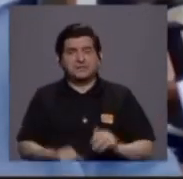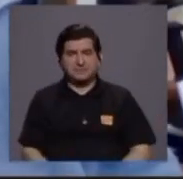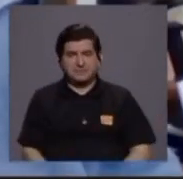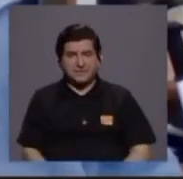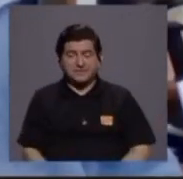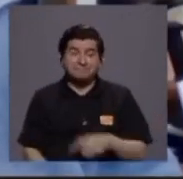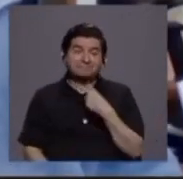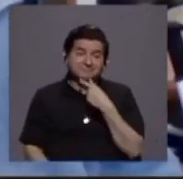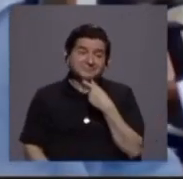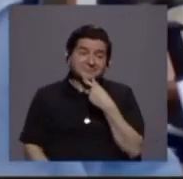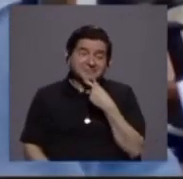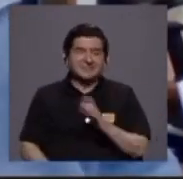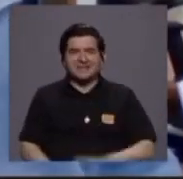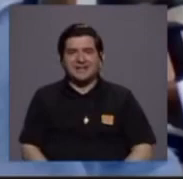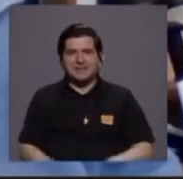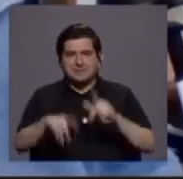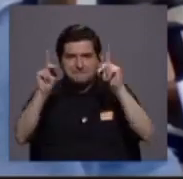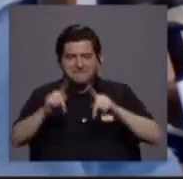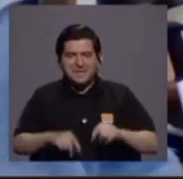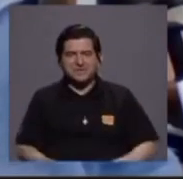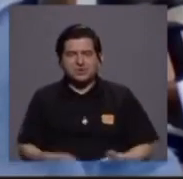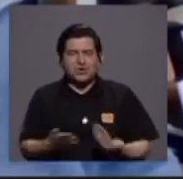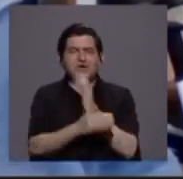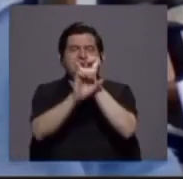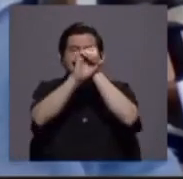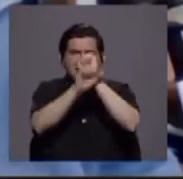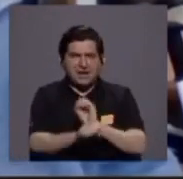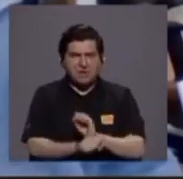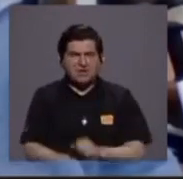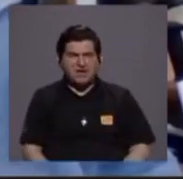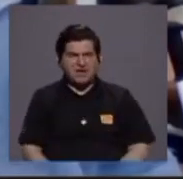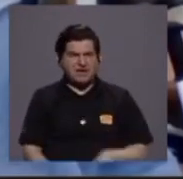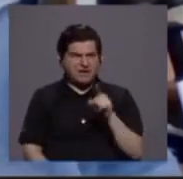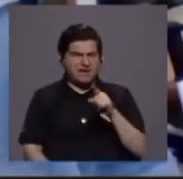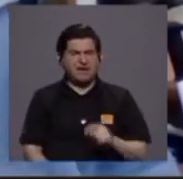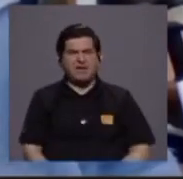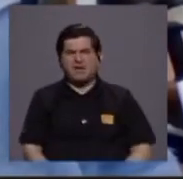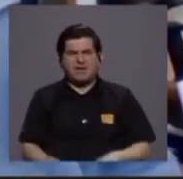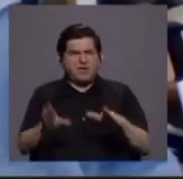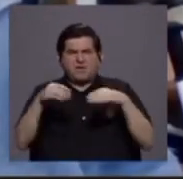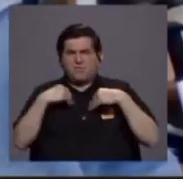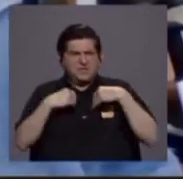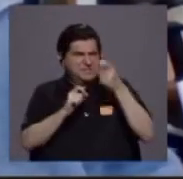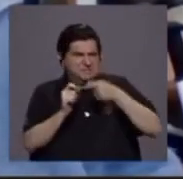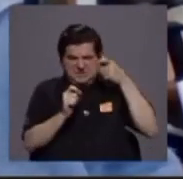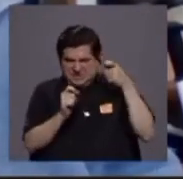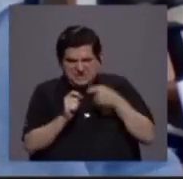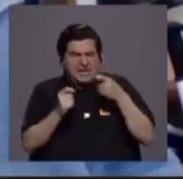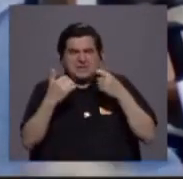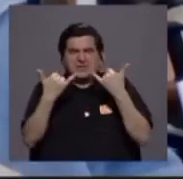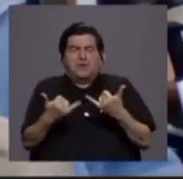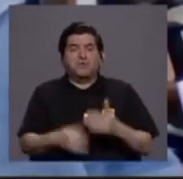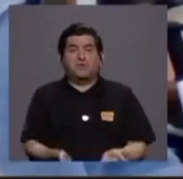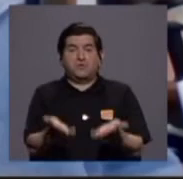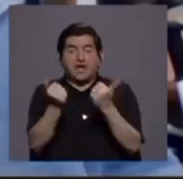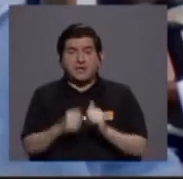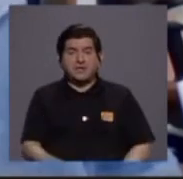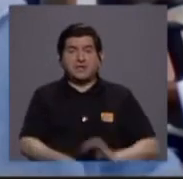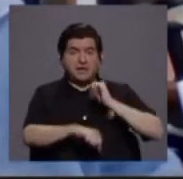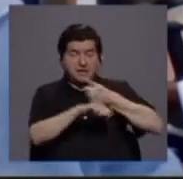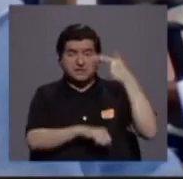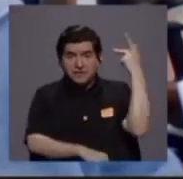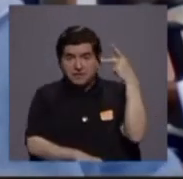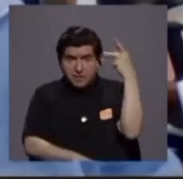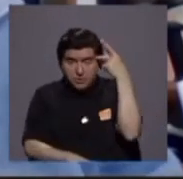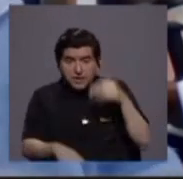risa porque hay mucha gente en el campo neoclásico que se lo toma la fecha muy a pecho y quiere hacer prescripciones de